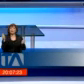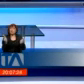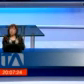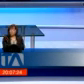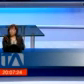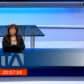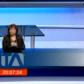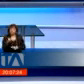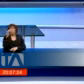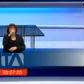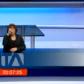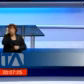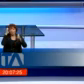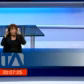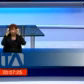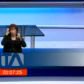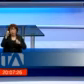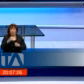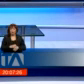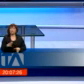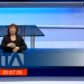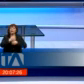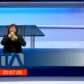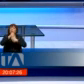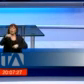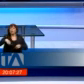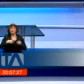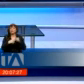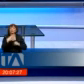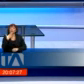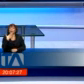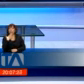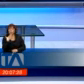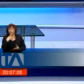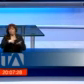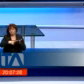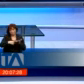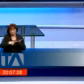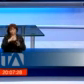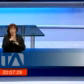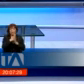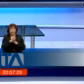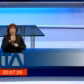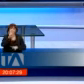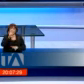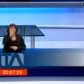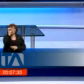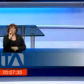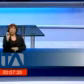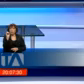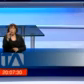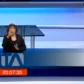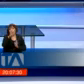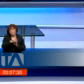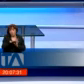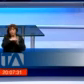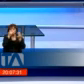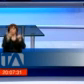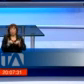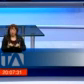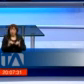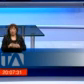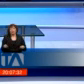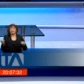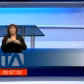estrategias enfocadas en la seguridad de los capitalinos. En la reunión se expuso una reducción del 5% en delitos y la